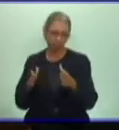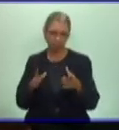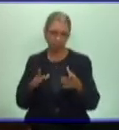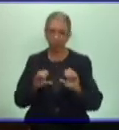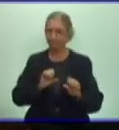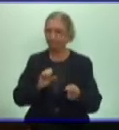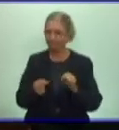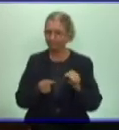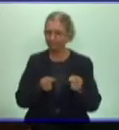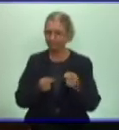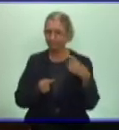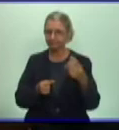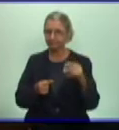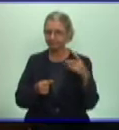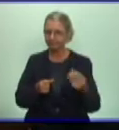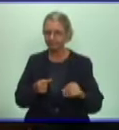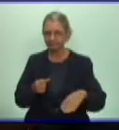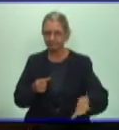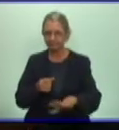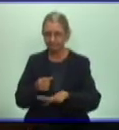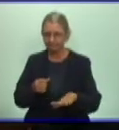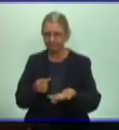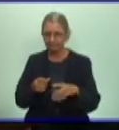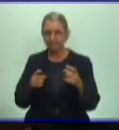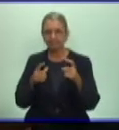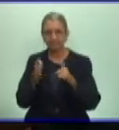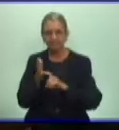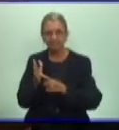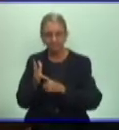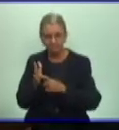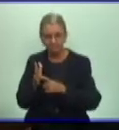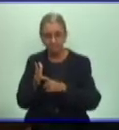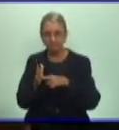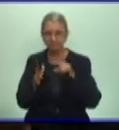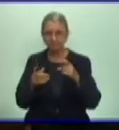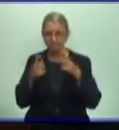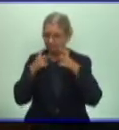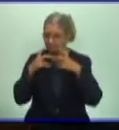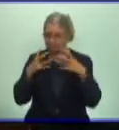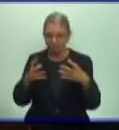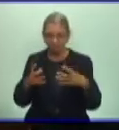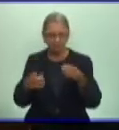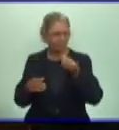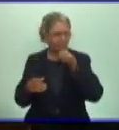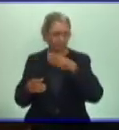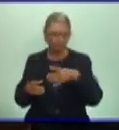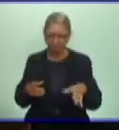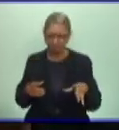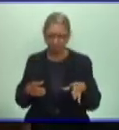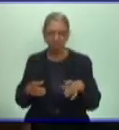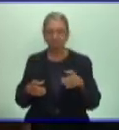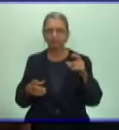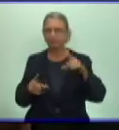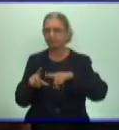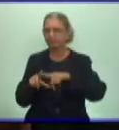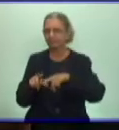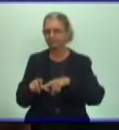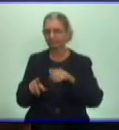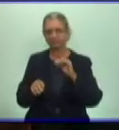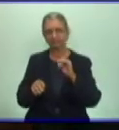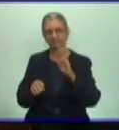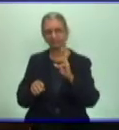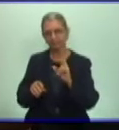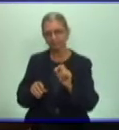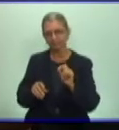de los ejercicios básicos de multiplicación es esencial para poder trabajar en cualquiera de los contenidos de matemática. Entonces,